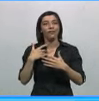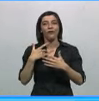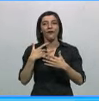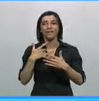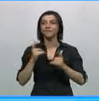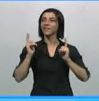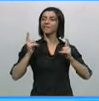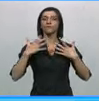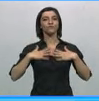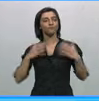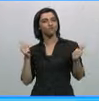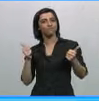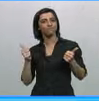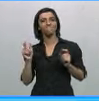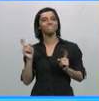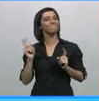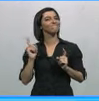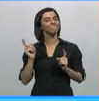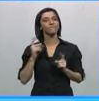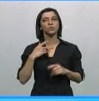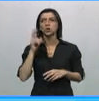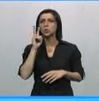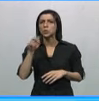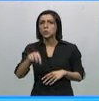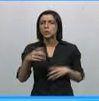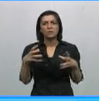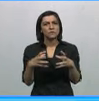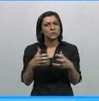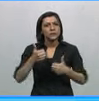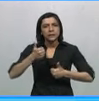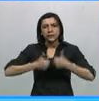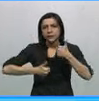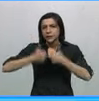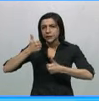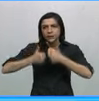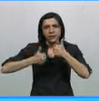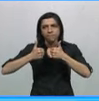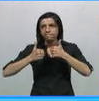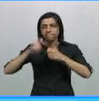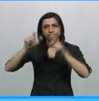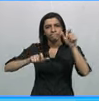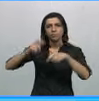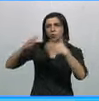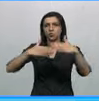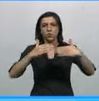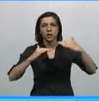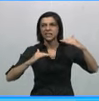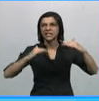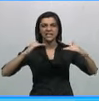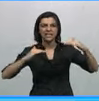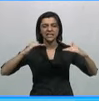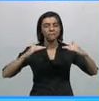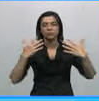fútbol, no, es un fútbol muy competitivo el que tiene. Pero a ver, hubo momentos en